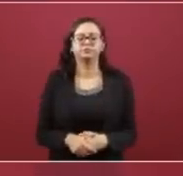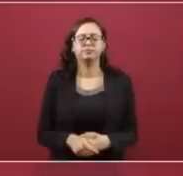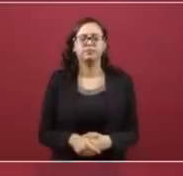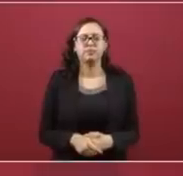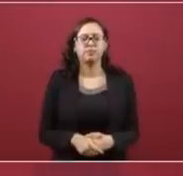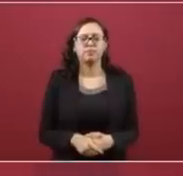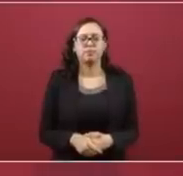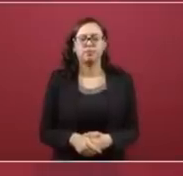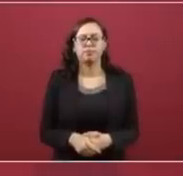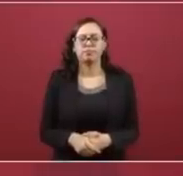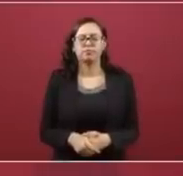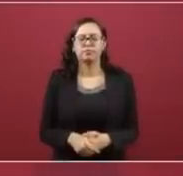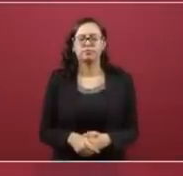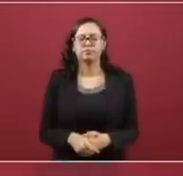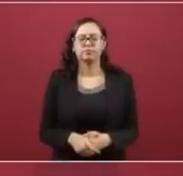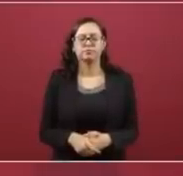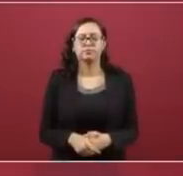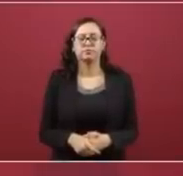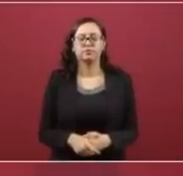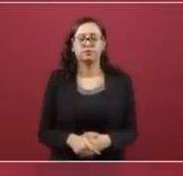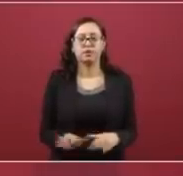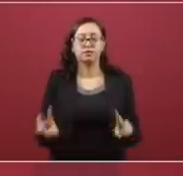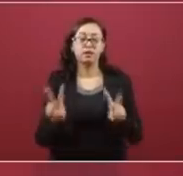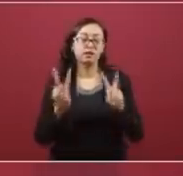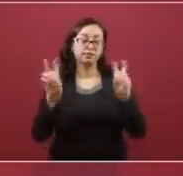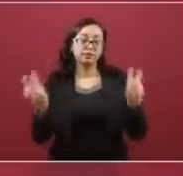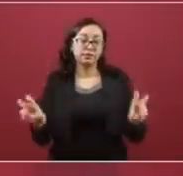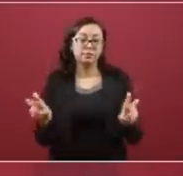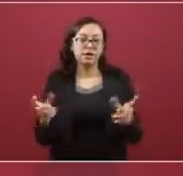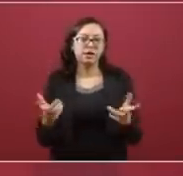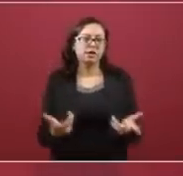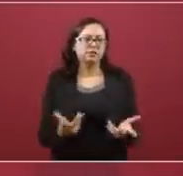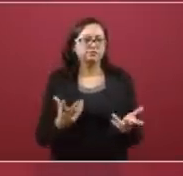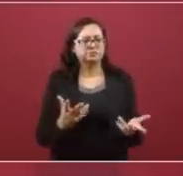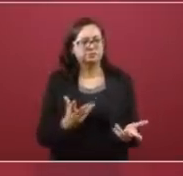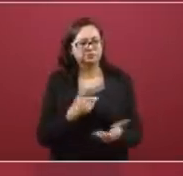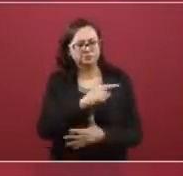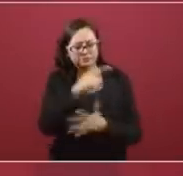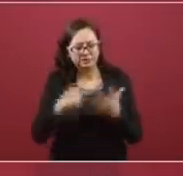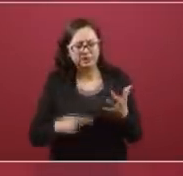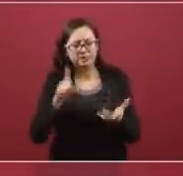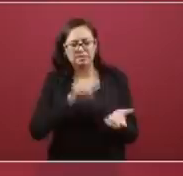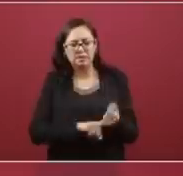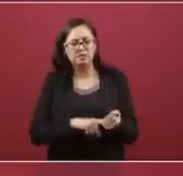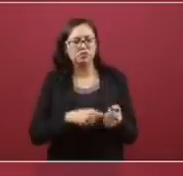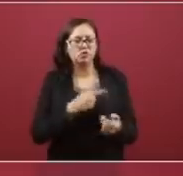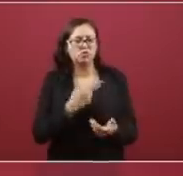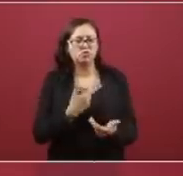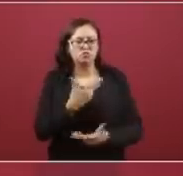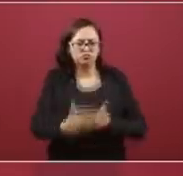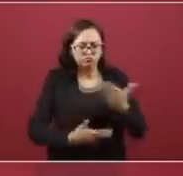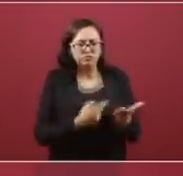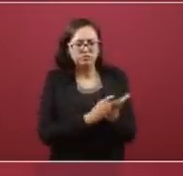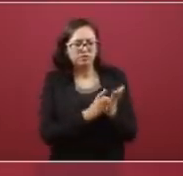Y en cuanto a prestaciones sociales van a ser las mismas